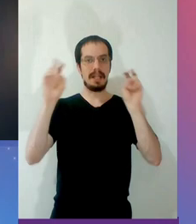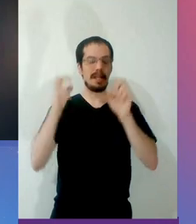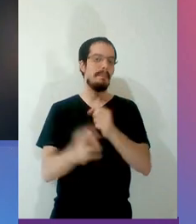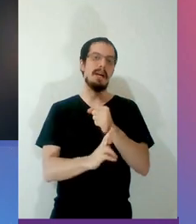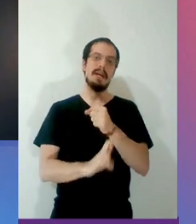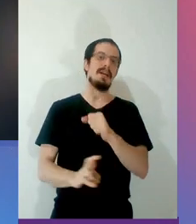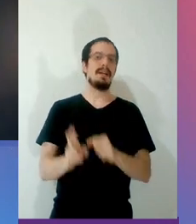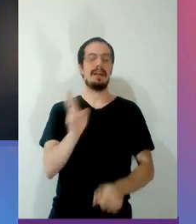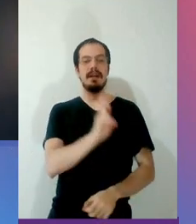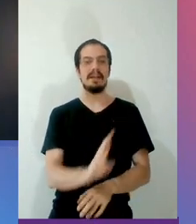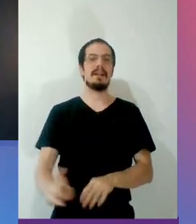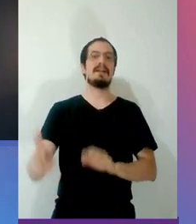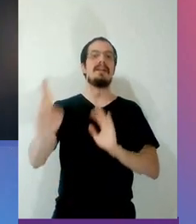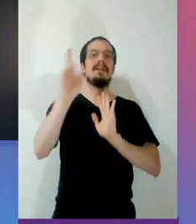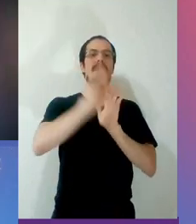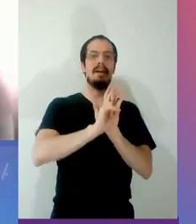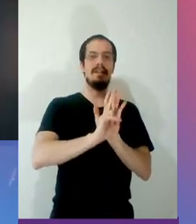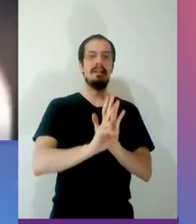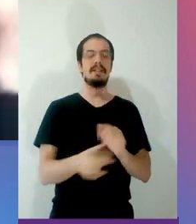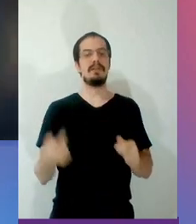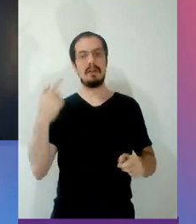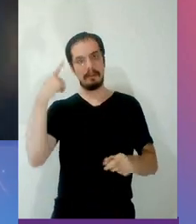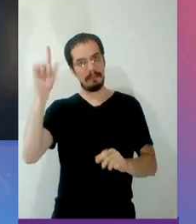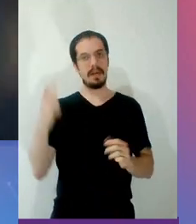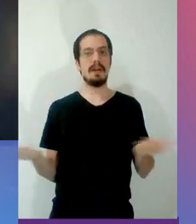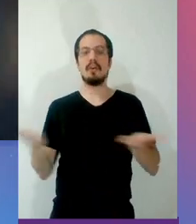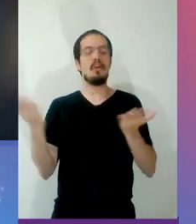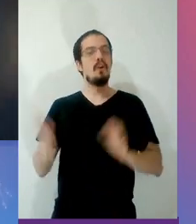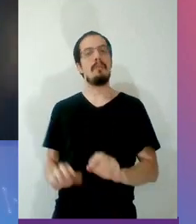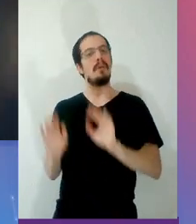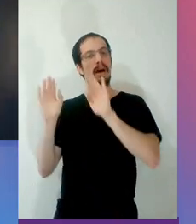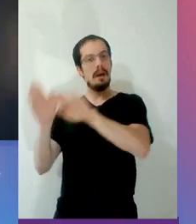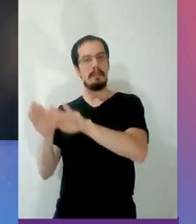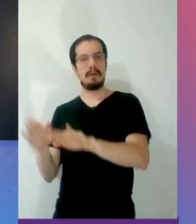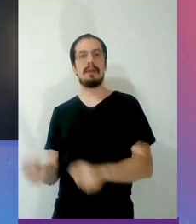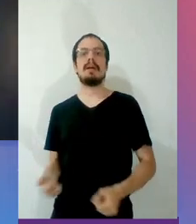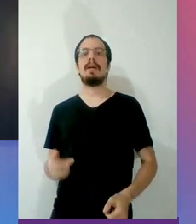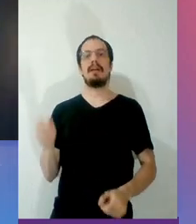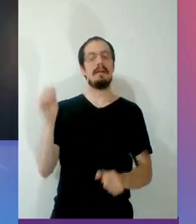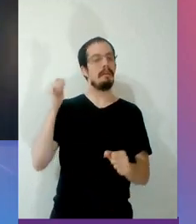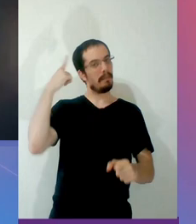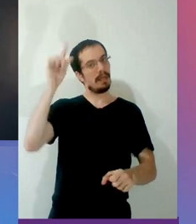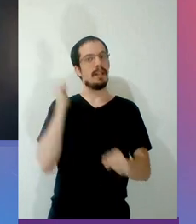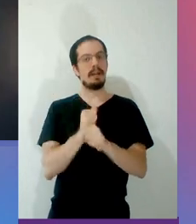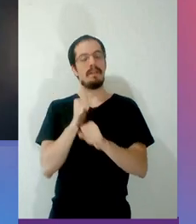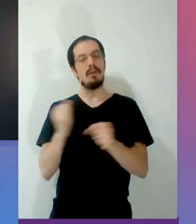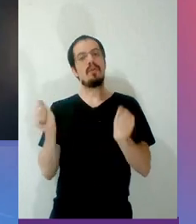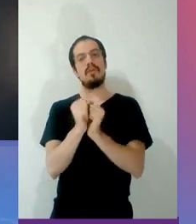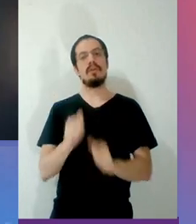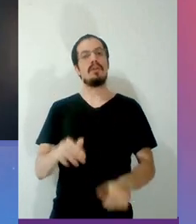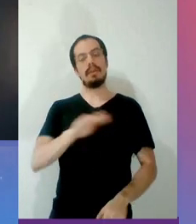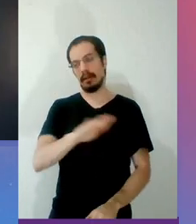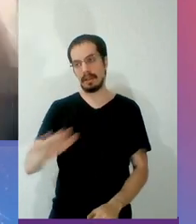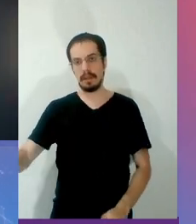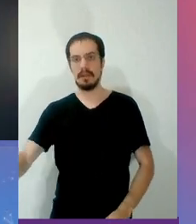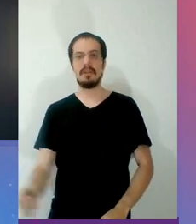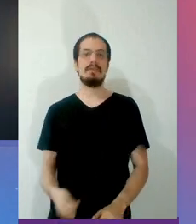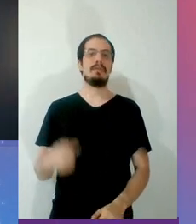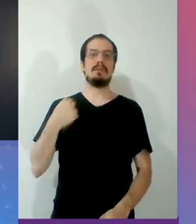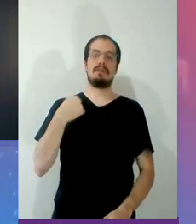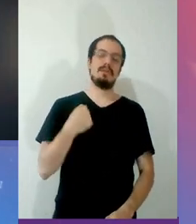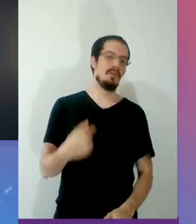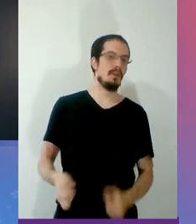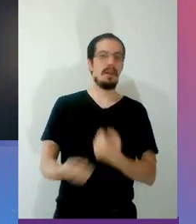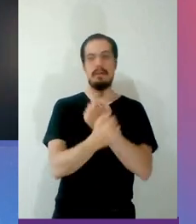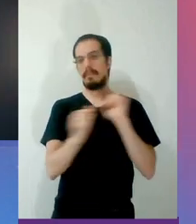fortalecerse esa especialidad también en relación al trabajo con los niños. O sea, porque en el fondo no saco nada que en la atención primaria detecten a un chico con